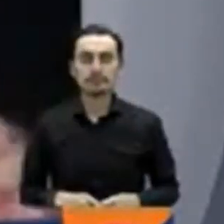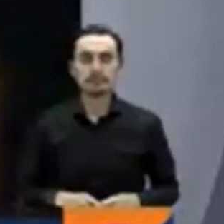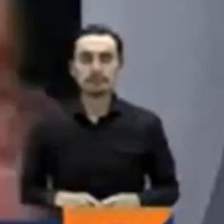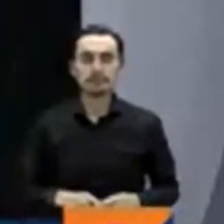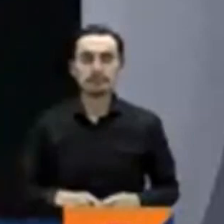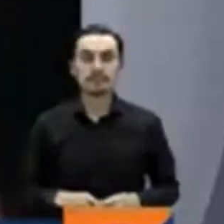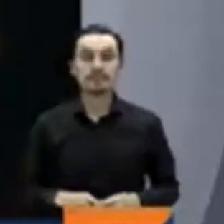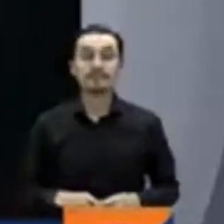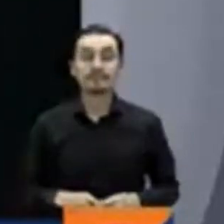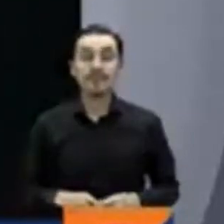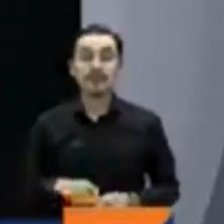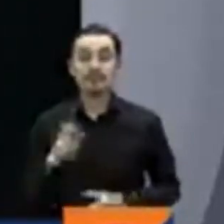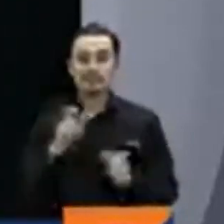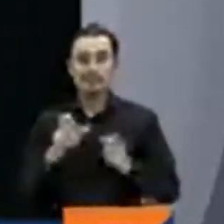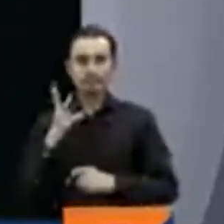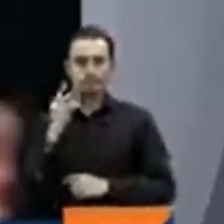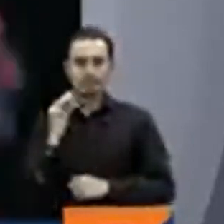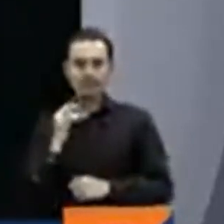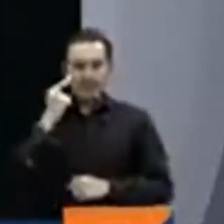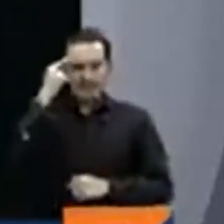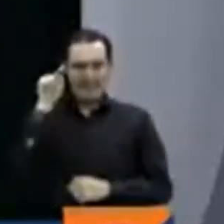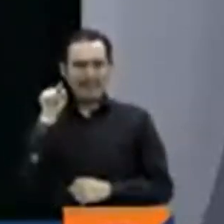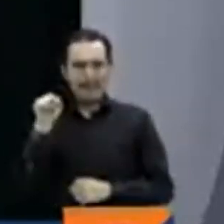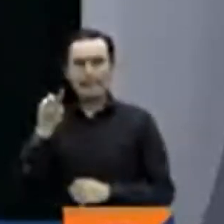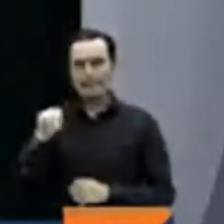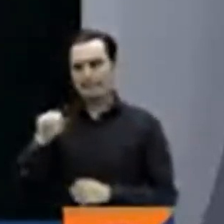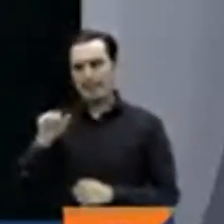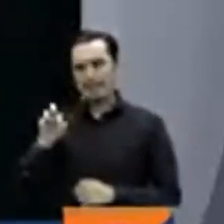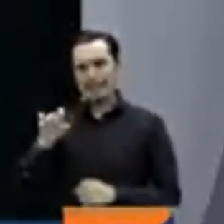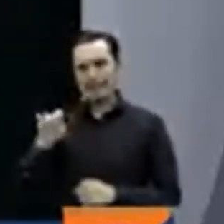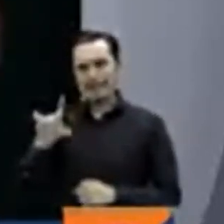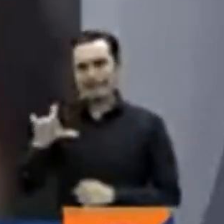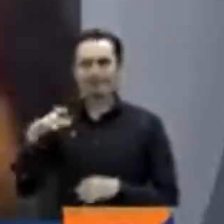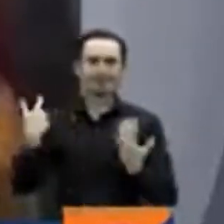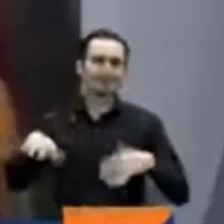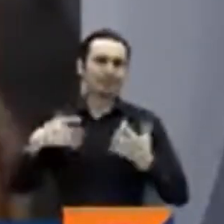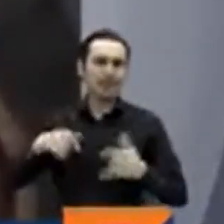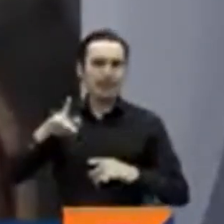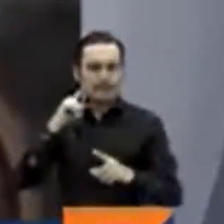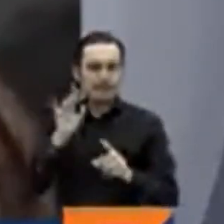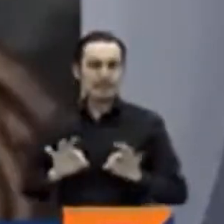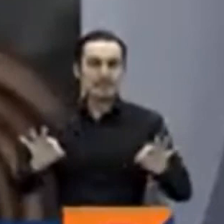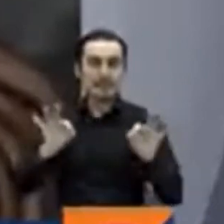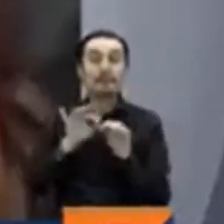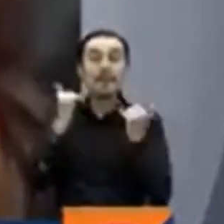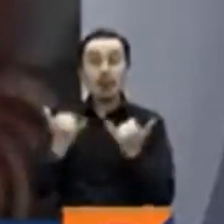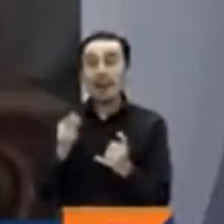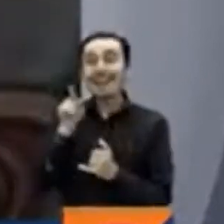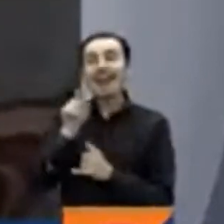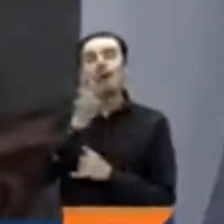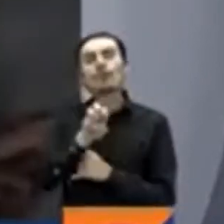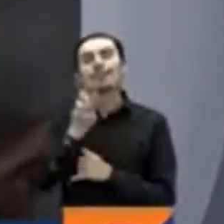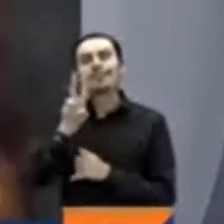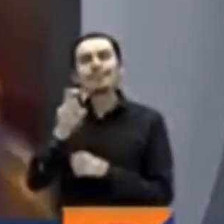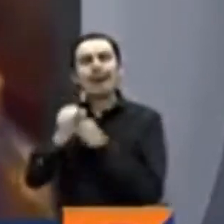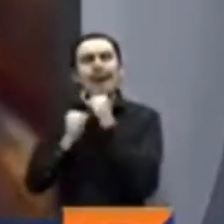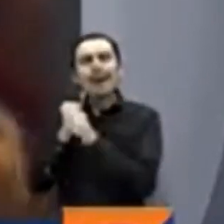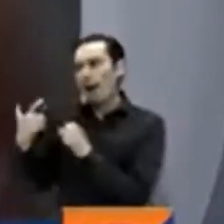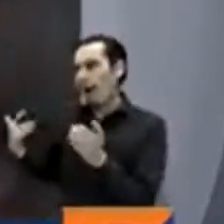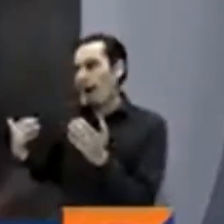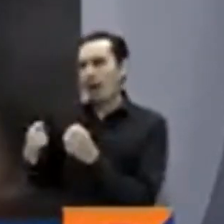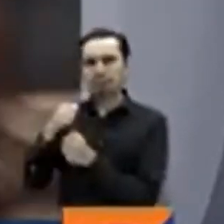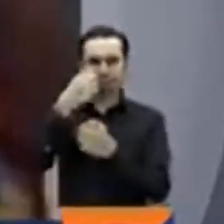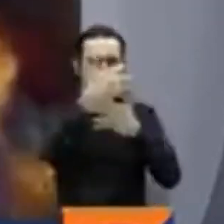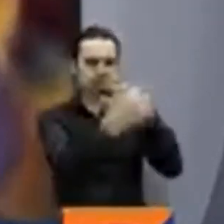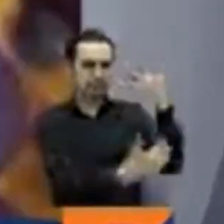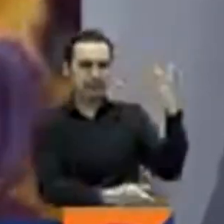Los críticos consideran esta canción como una de sus obras cumbre, pero sus 82 años de vida le permitieron construir un enorme repertorio